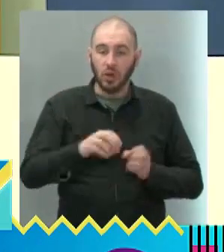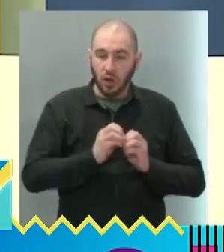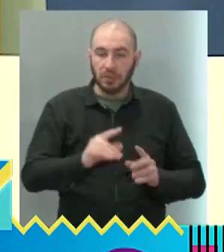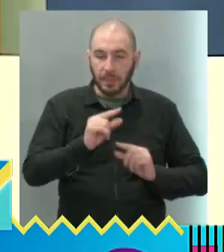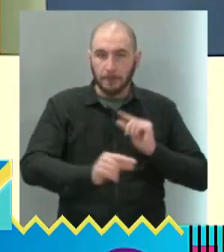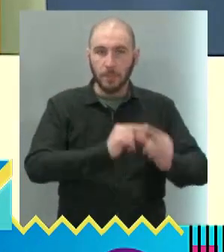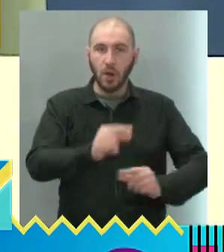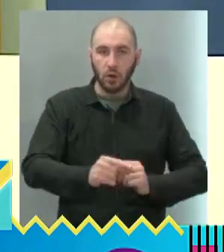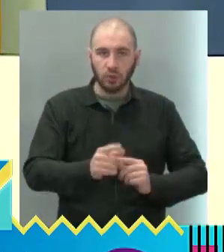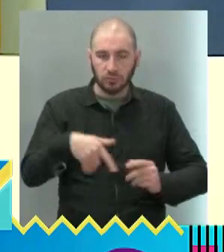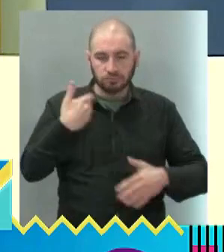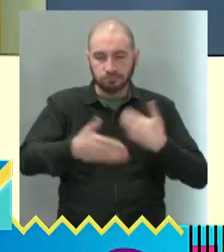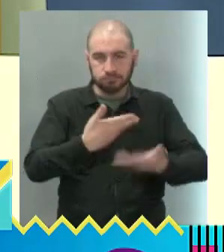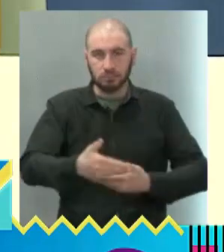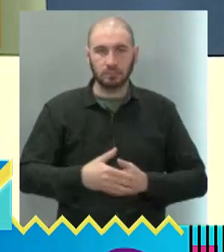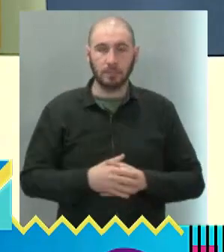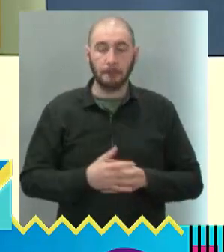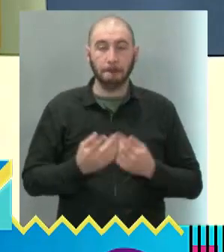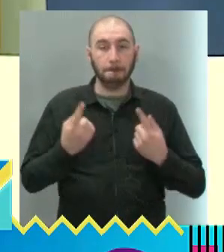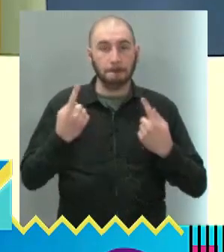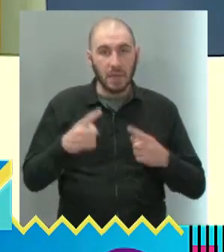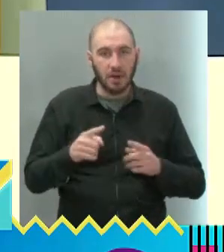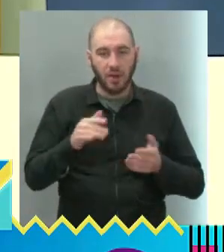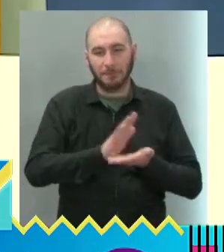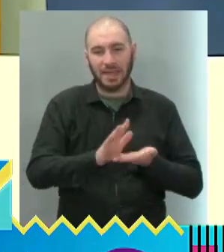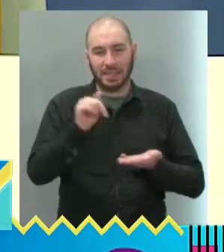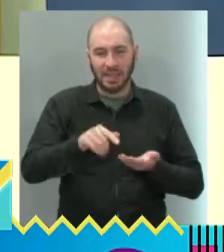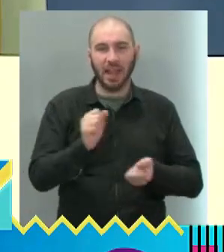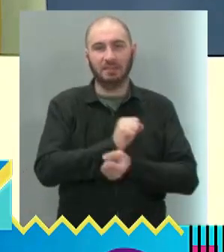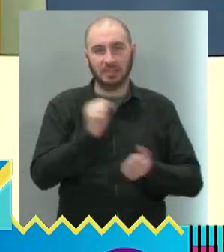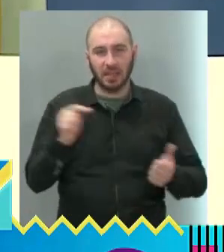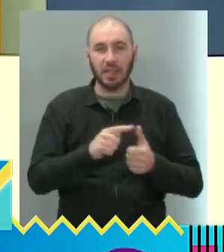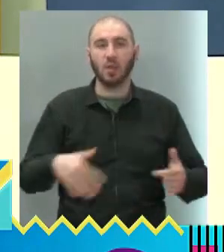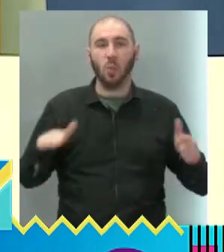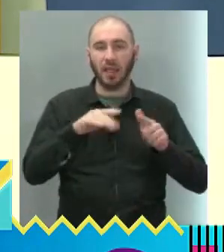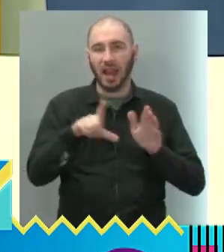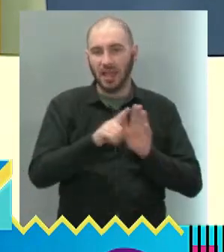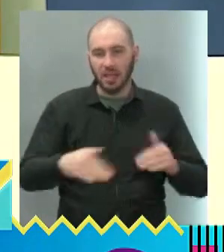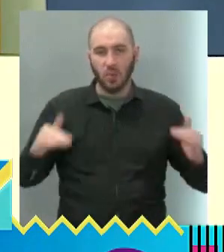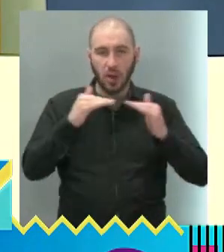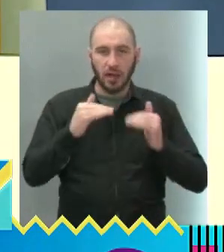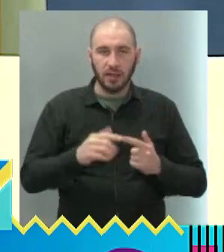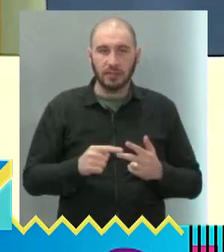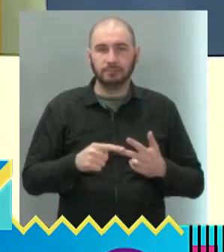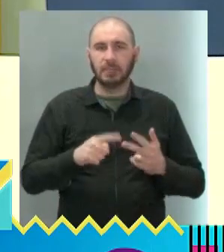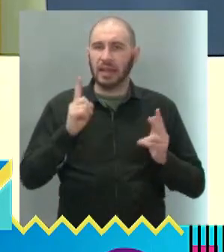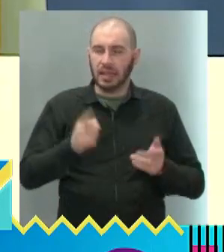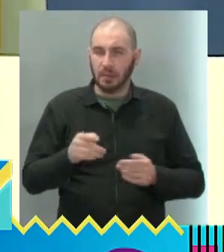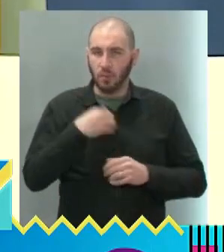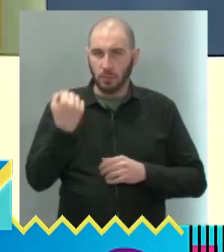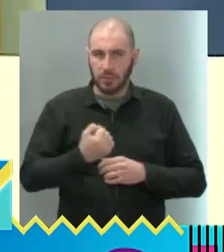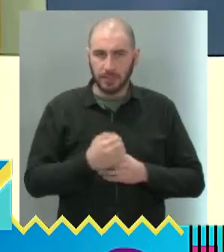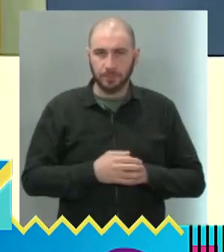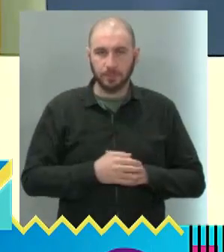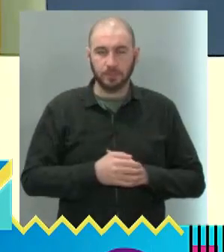de a poco y se van construyendo. Pero esas eran las bases, la libertad, la igualdad ante la ley. También es cierto que